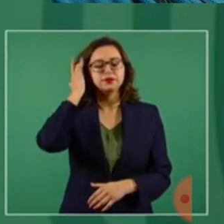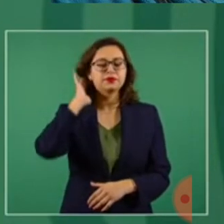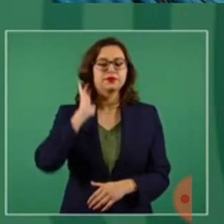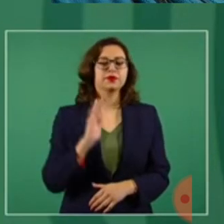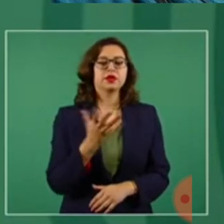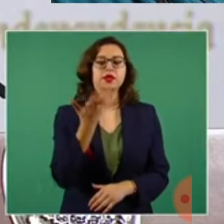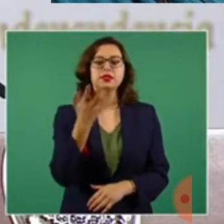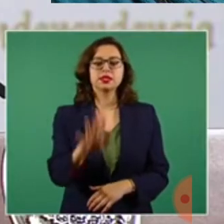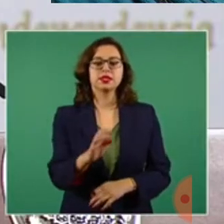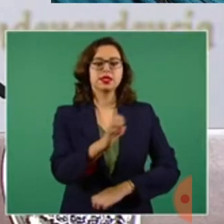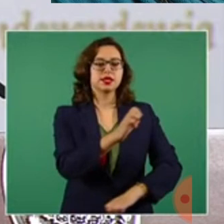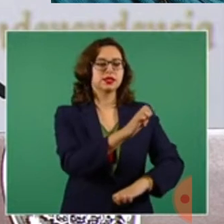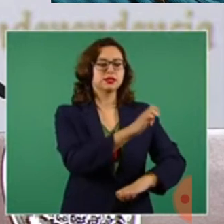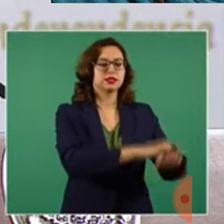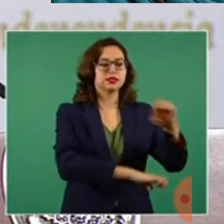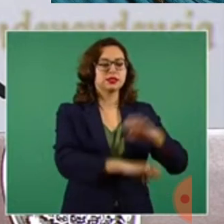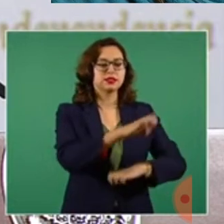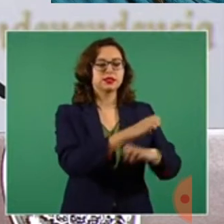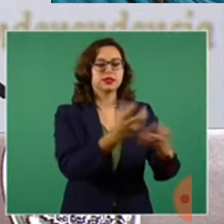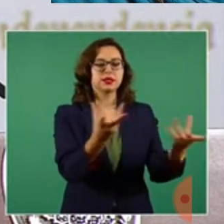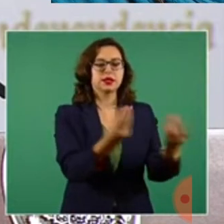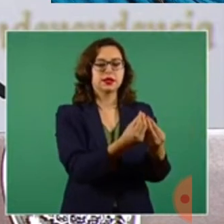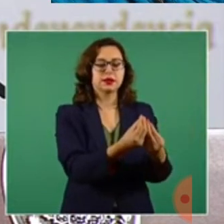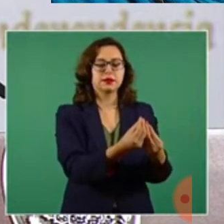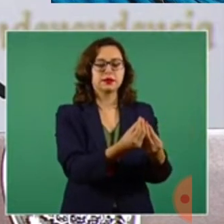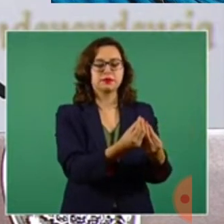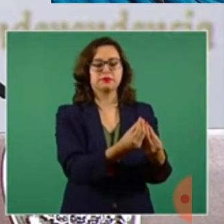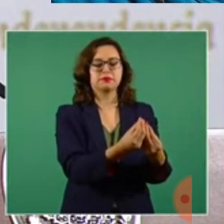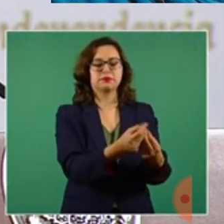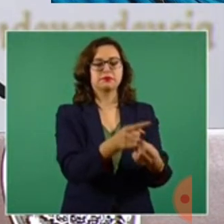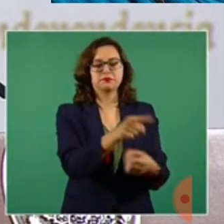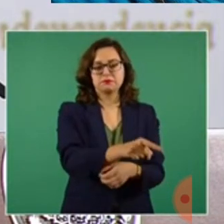distribuidoras que le vendían al gobierno